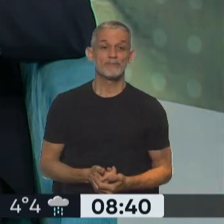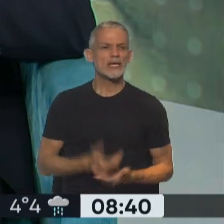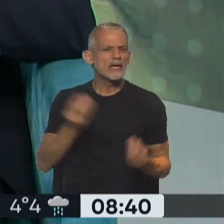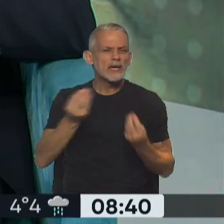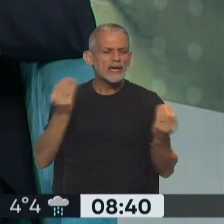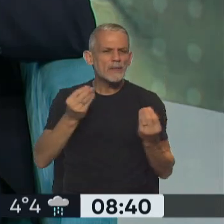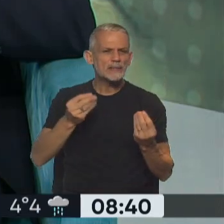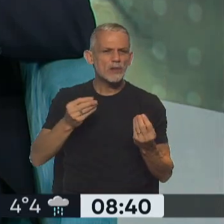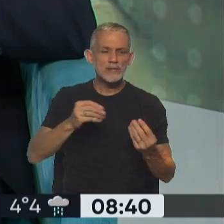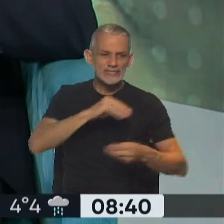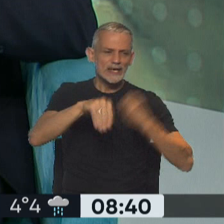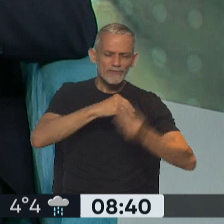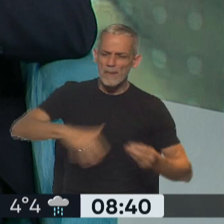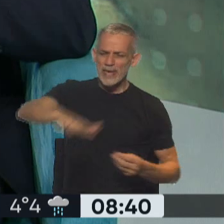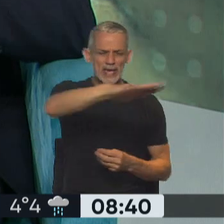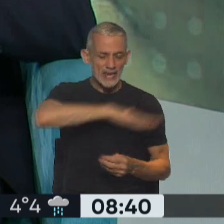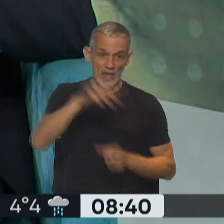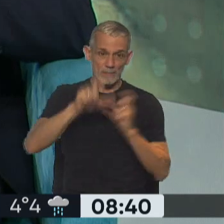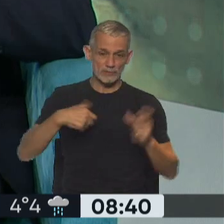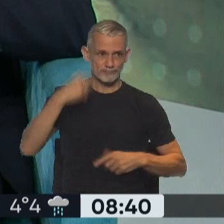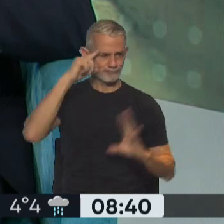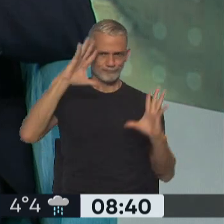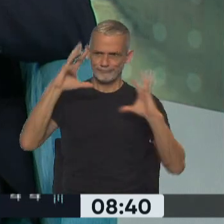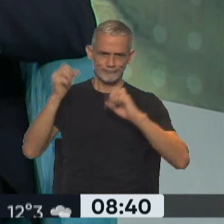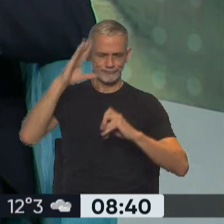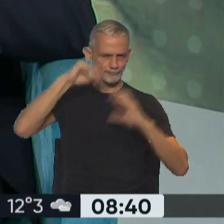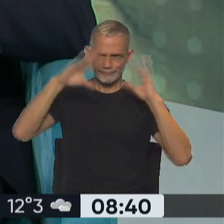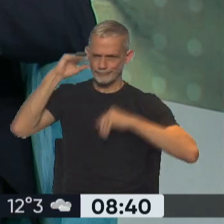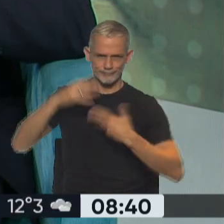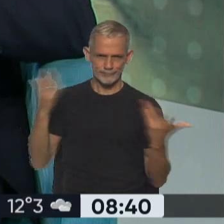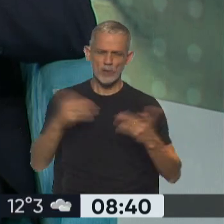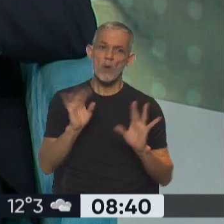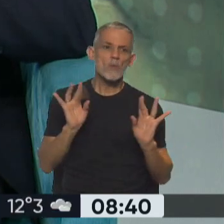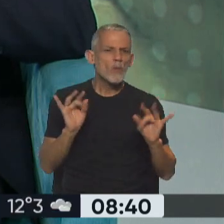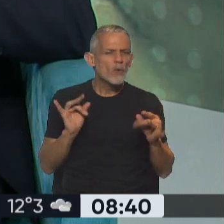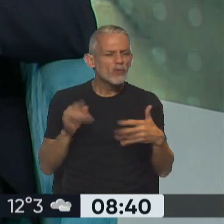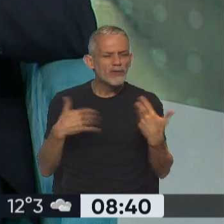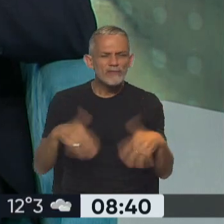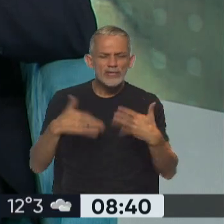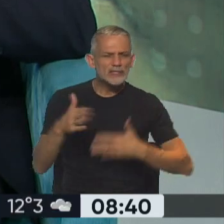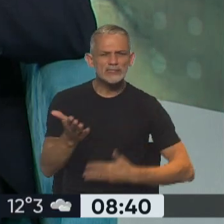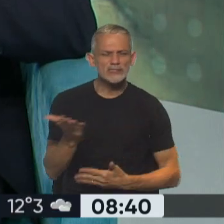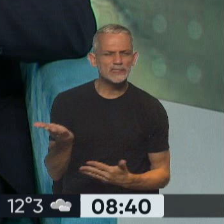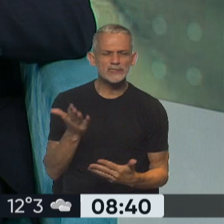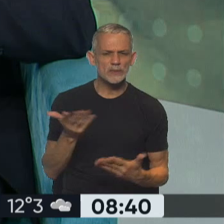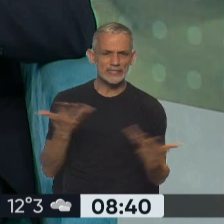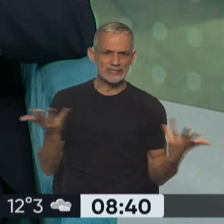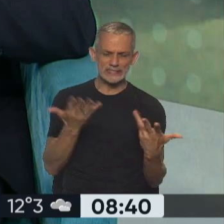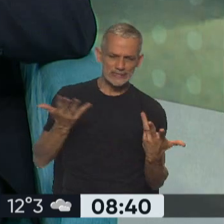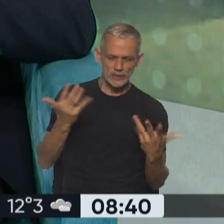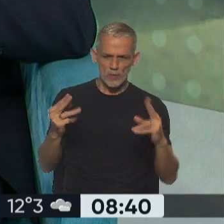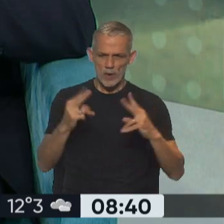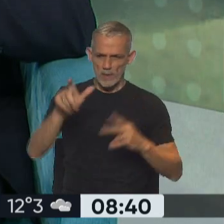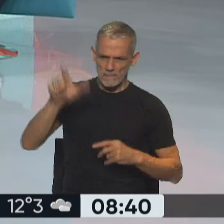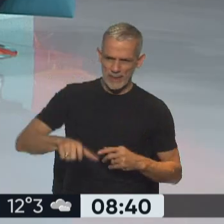con el entorno, la familia, claro, ¿no? de los pacientes con demencia? Porque a veces es muy difícil enfrentarse o encontrarse con